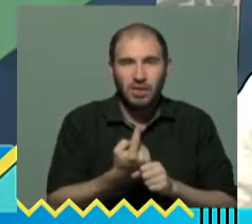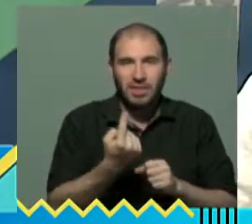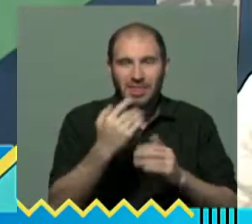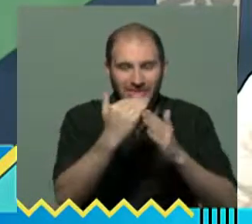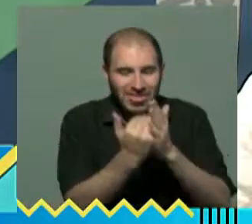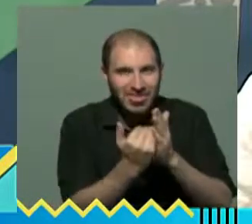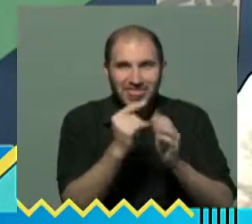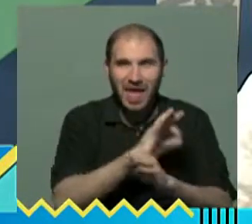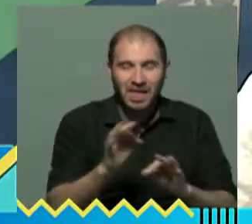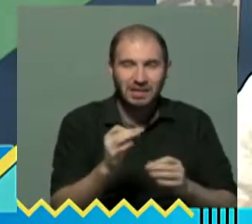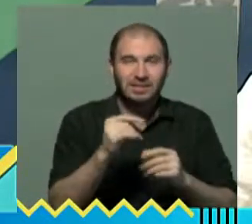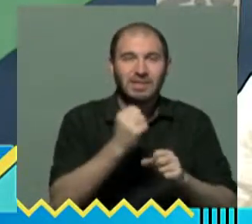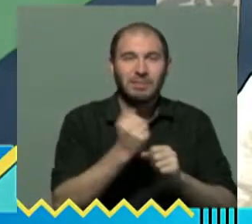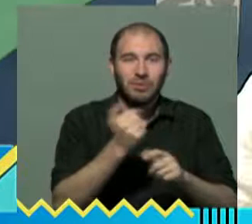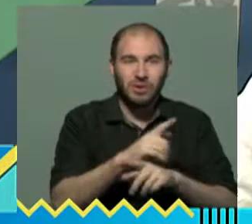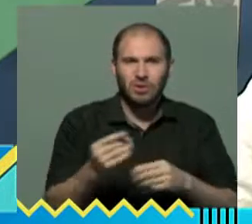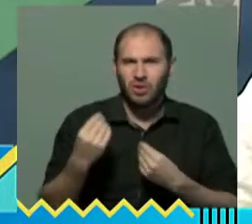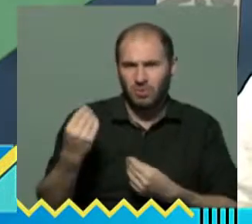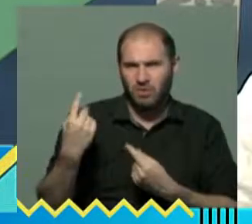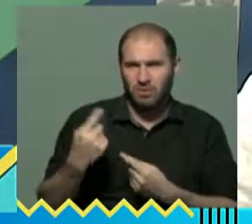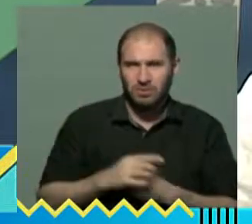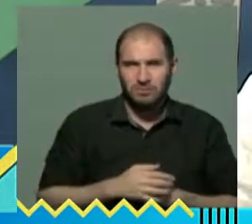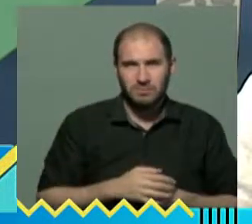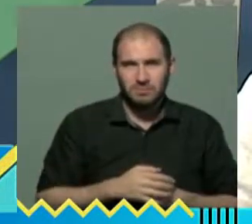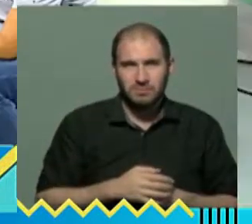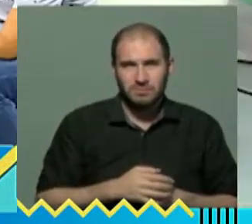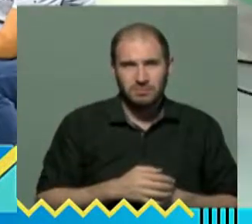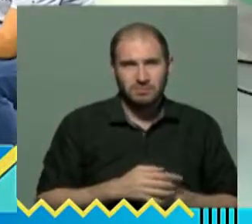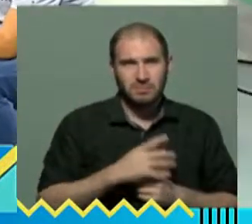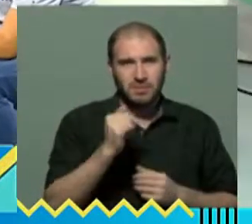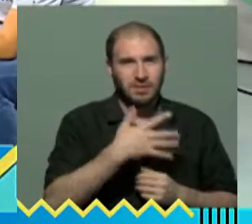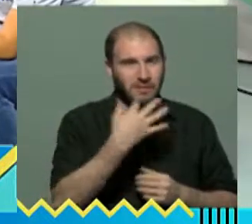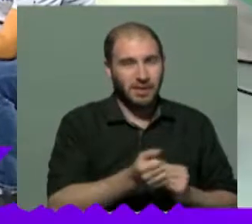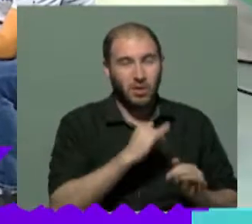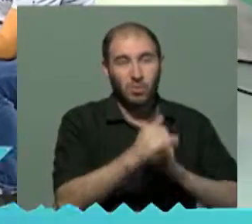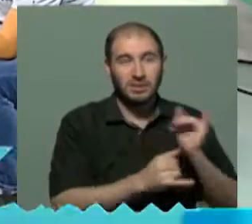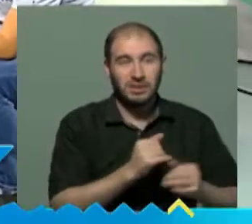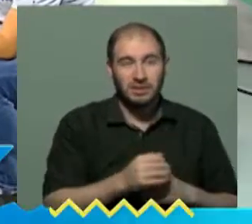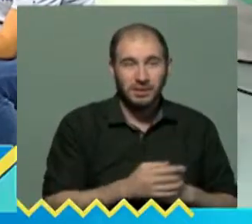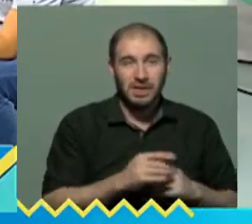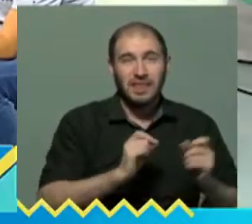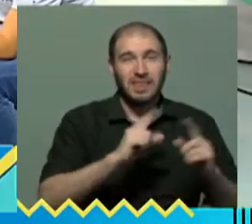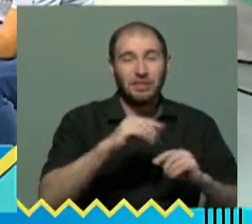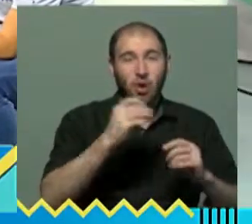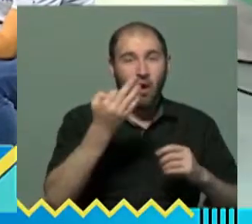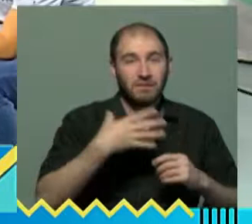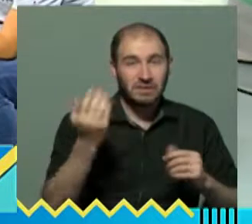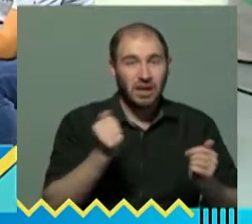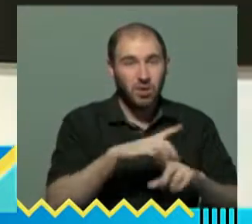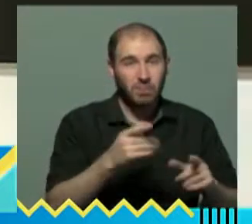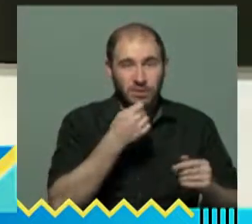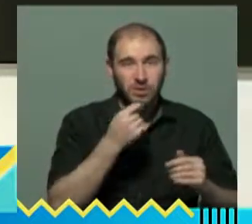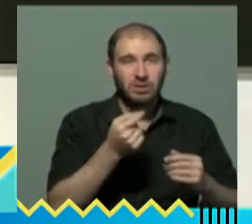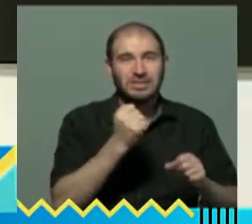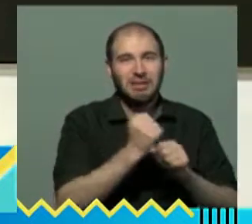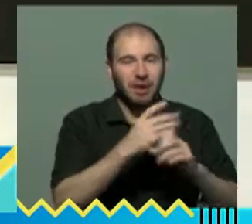dígito, la desocupación. No, ¿cómo que no? No, bueno, vamos a ser sinceros, las cifras oficiales tampoco dicen que baja